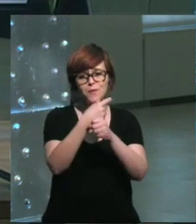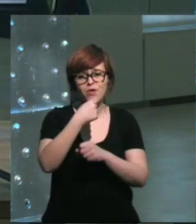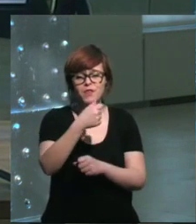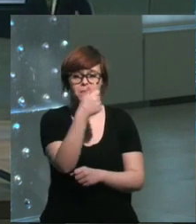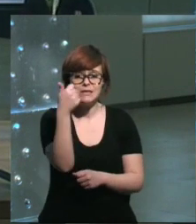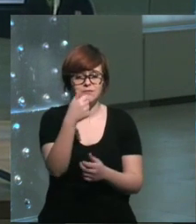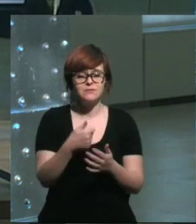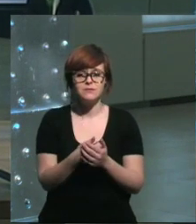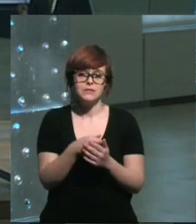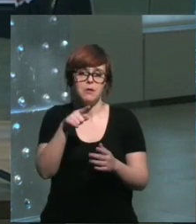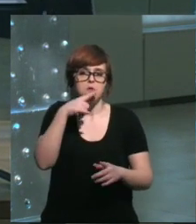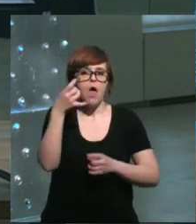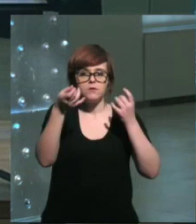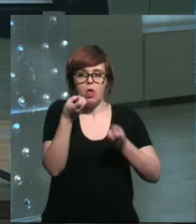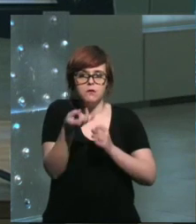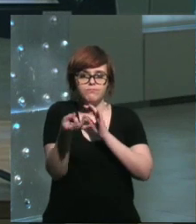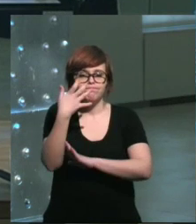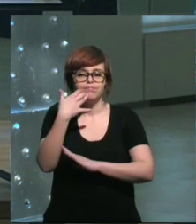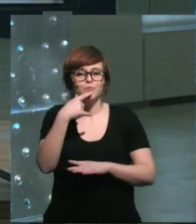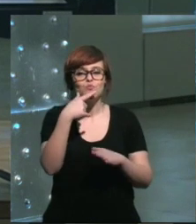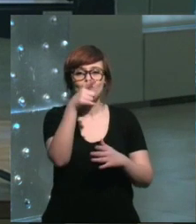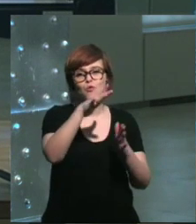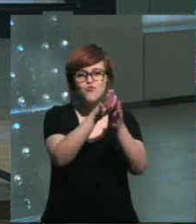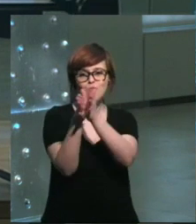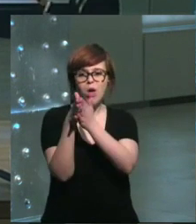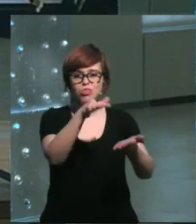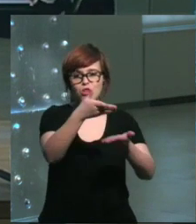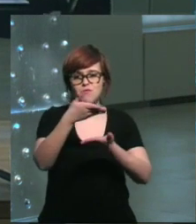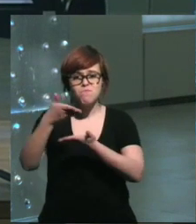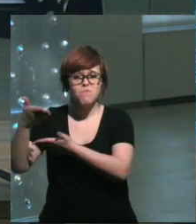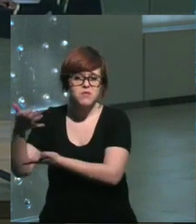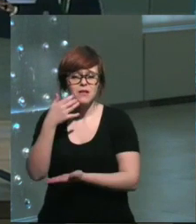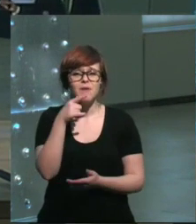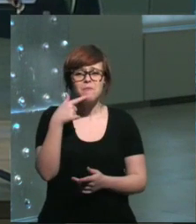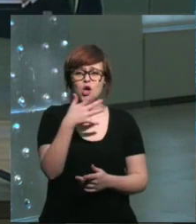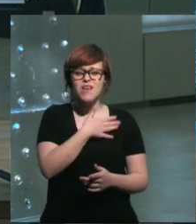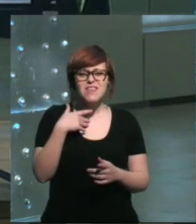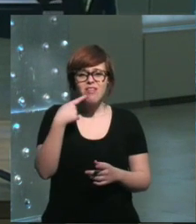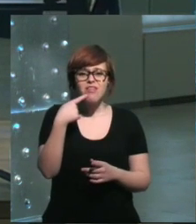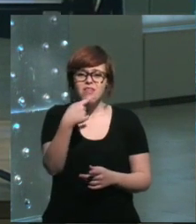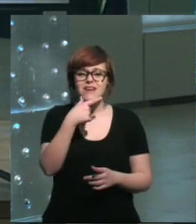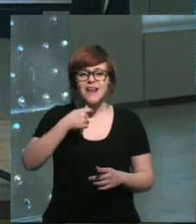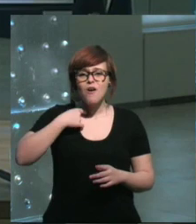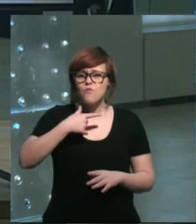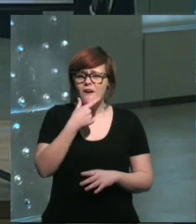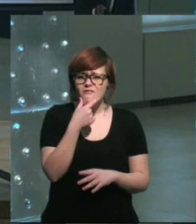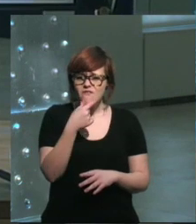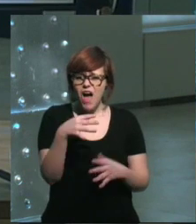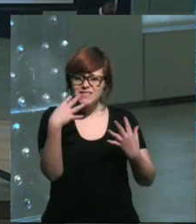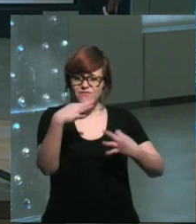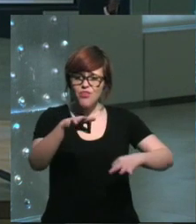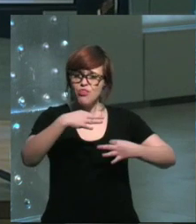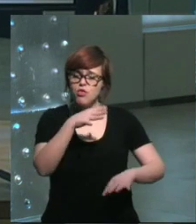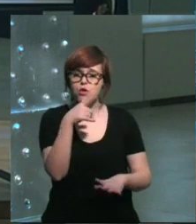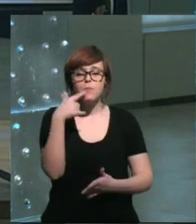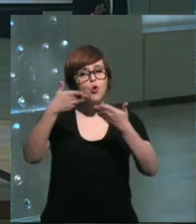invitar a otras personas. No sé si lo veis aquí, pero quiero hacer hincapié en lo absolutamente sencillo pero demoledor que fue en comparación